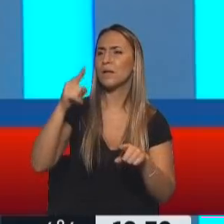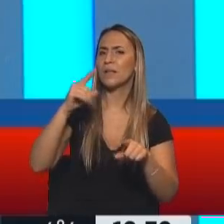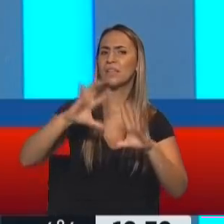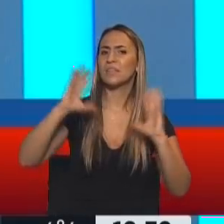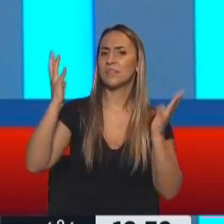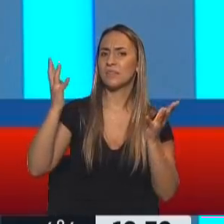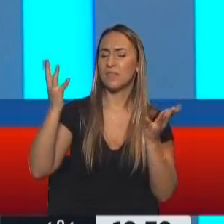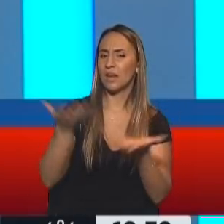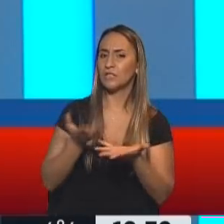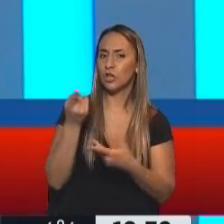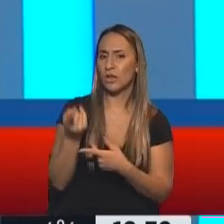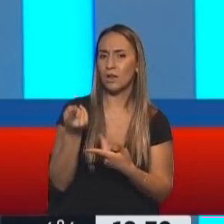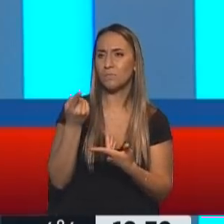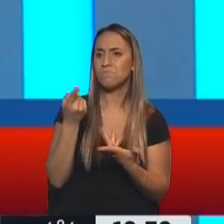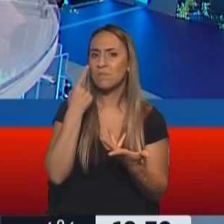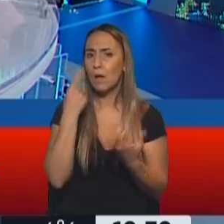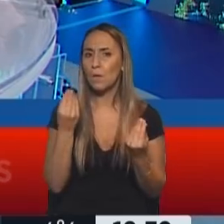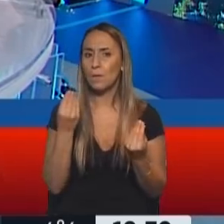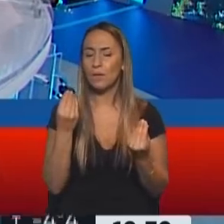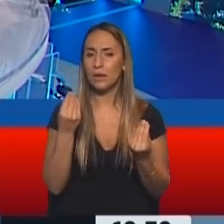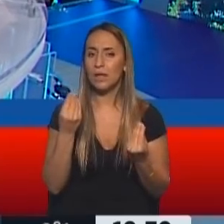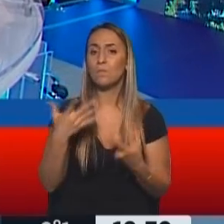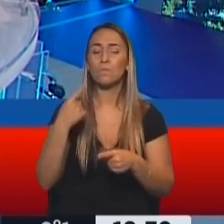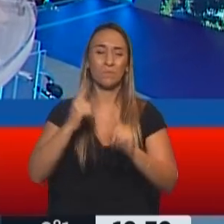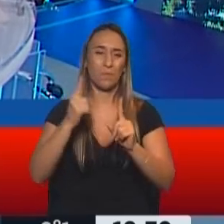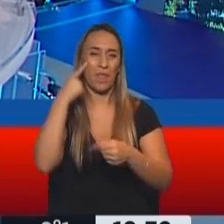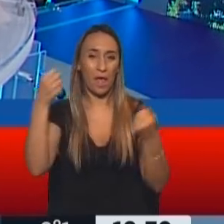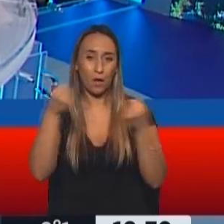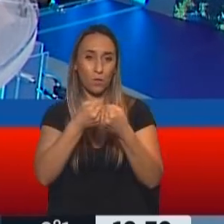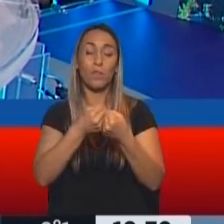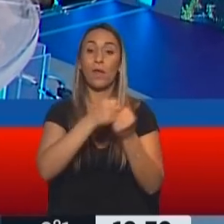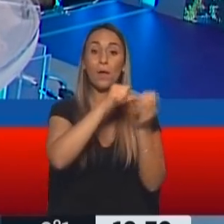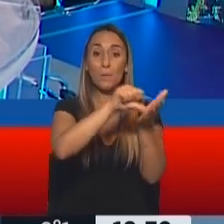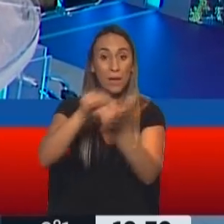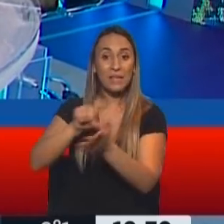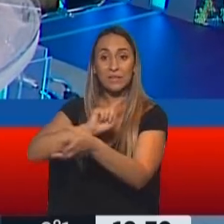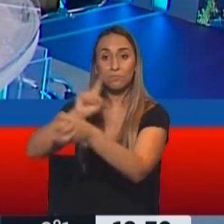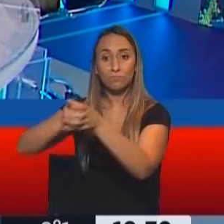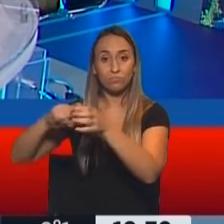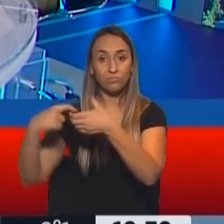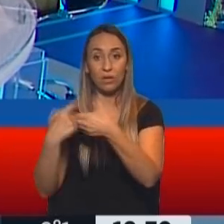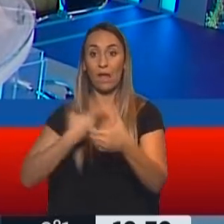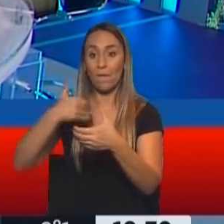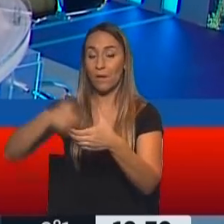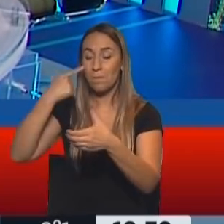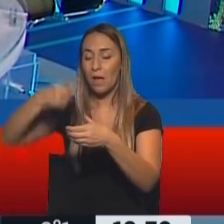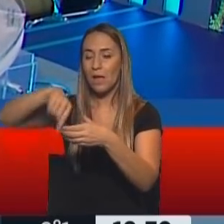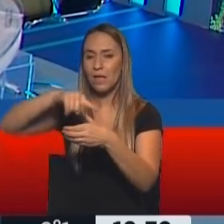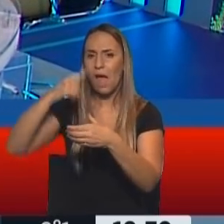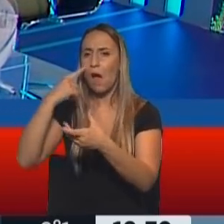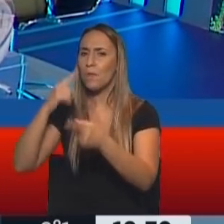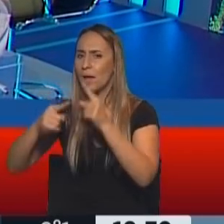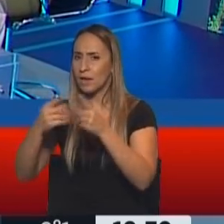ver con la aprobación de este acuerdo por parte de los principales países que conforman el Fondo Monetario, y ahí ya es otra discusión. Bien.